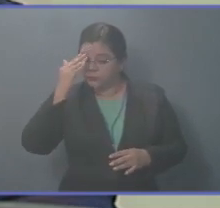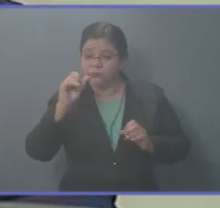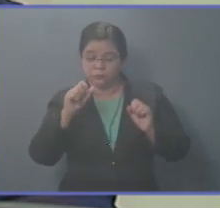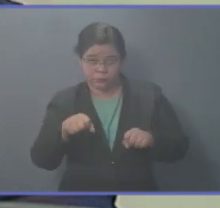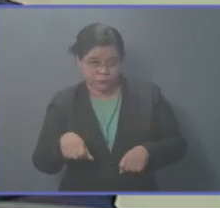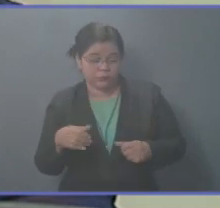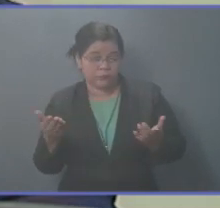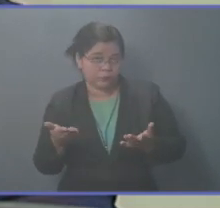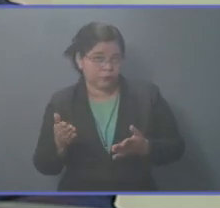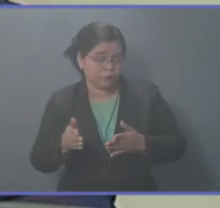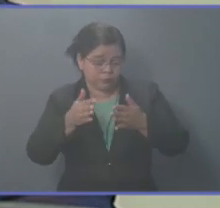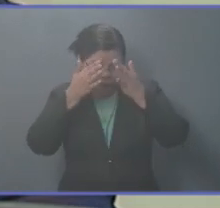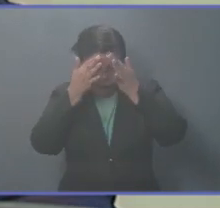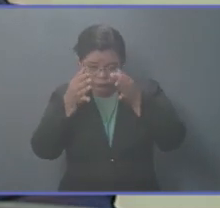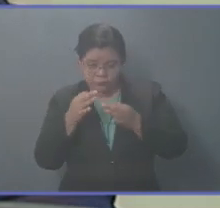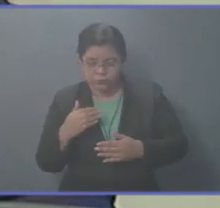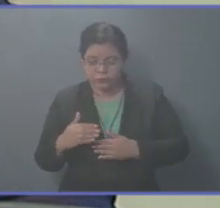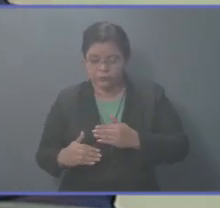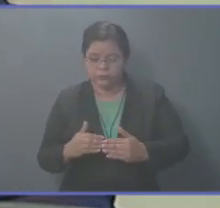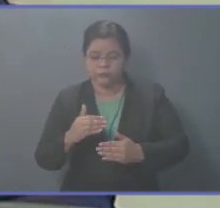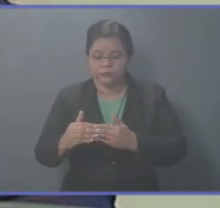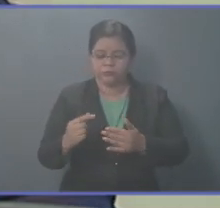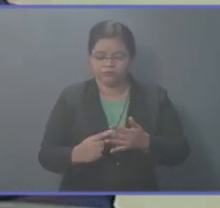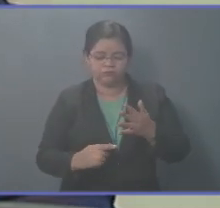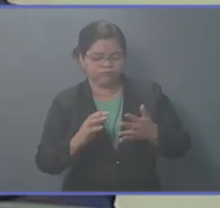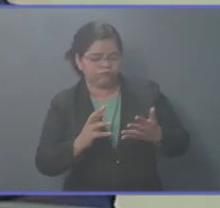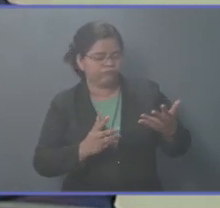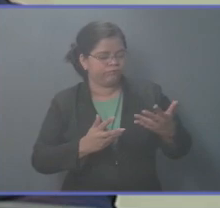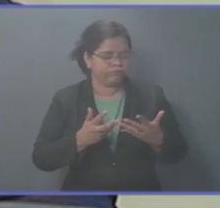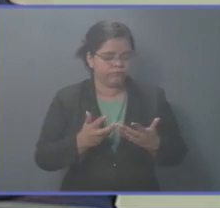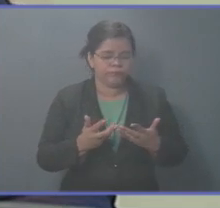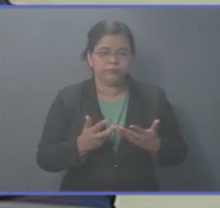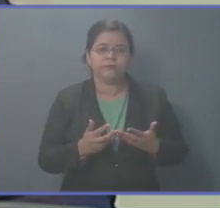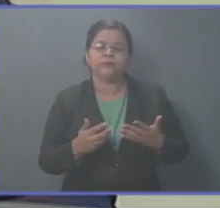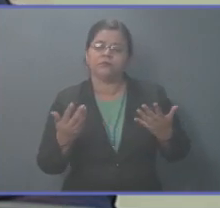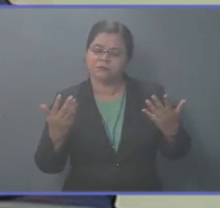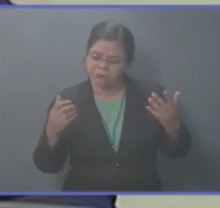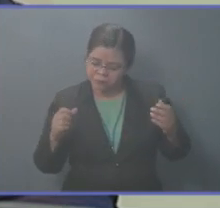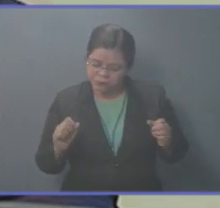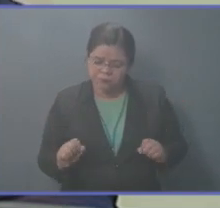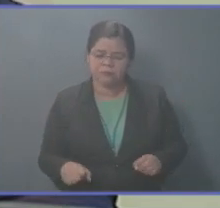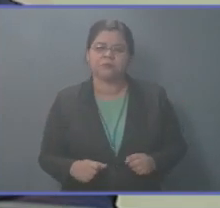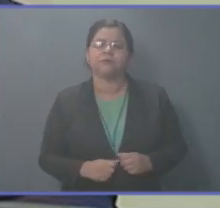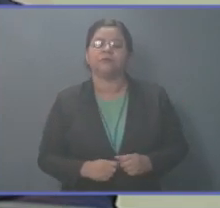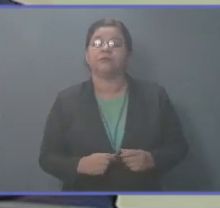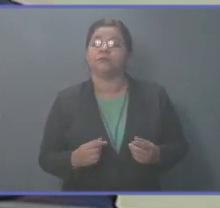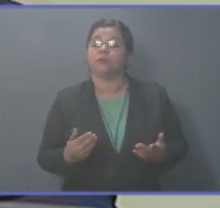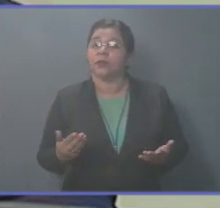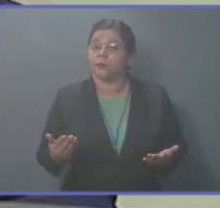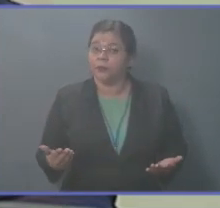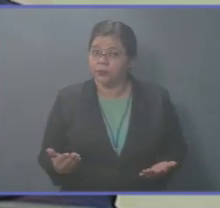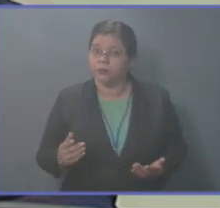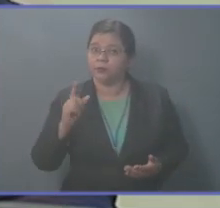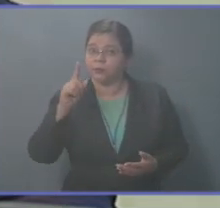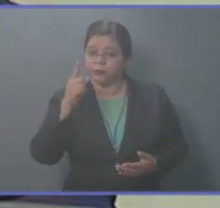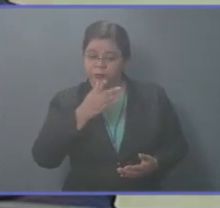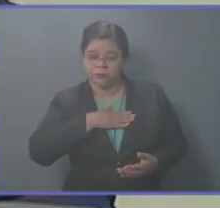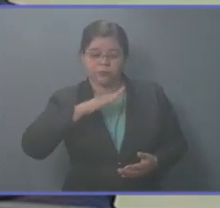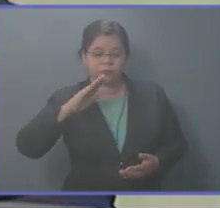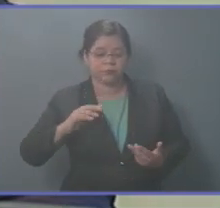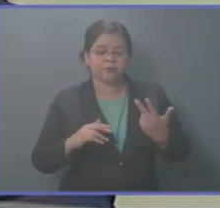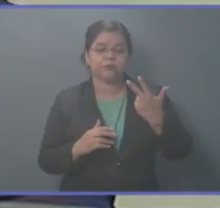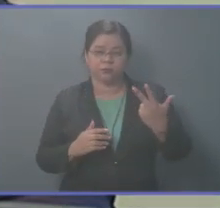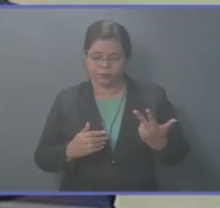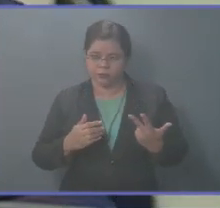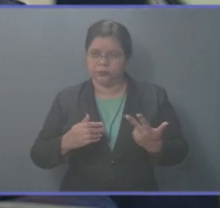medidas cautelares en el proceso de inconstitucionalidad es posible, siempre y cuando se cumplan 3